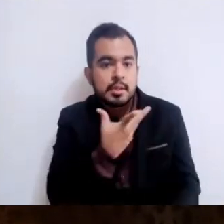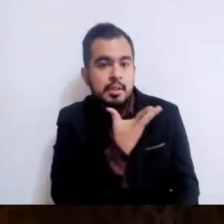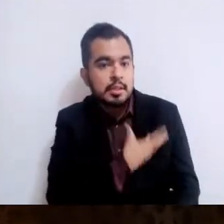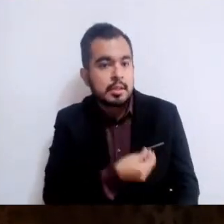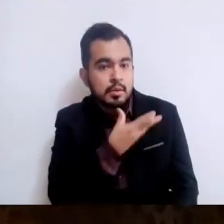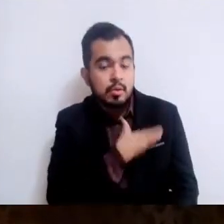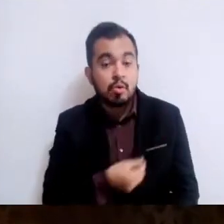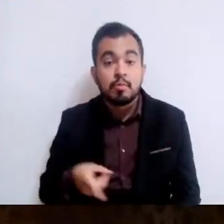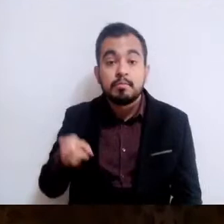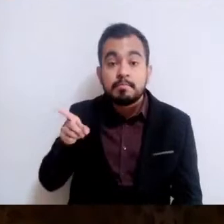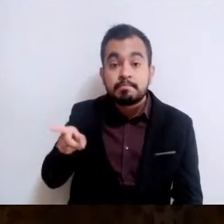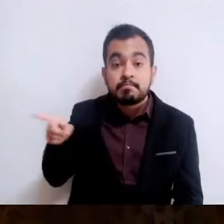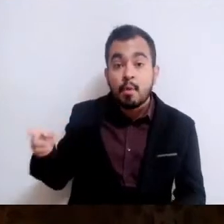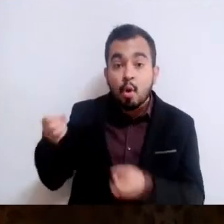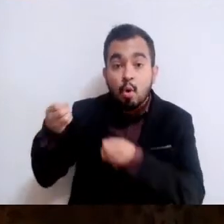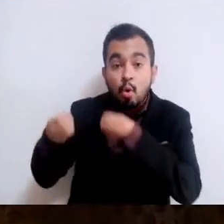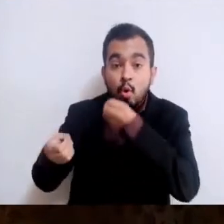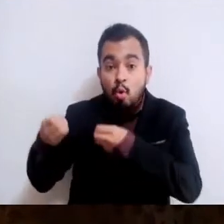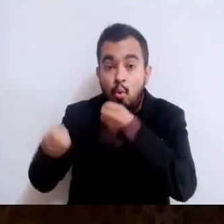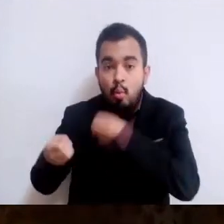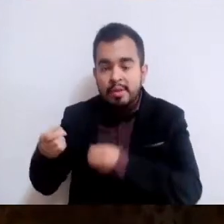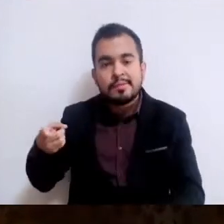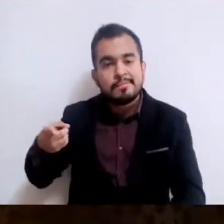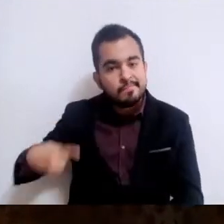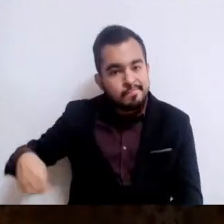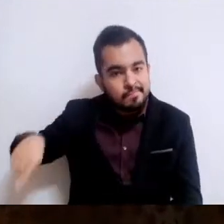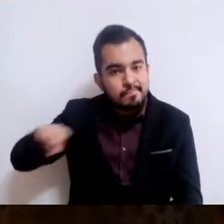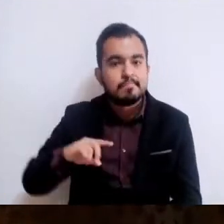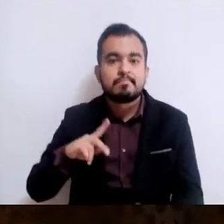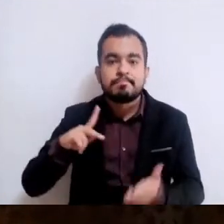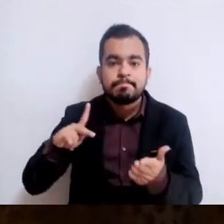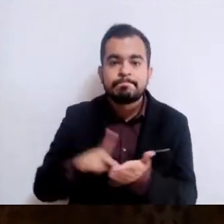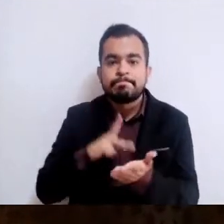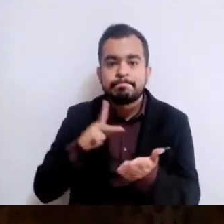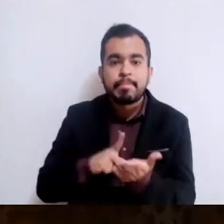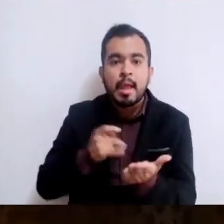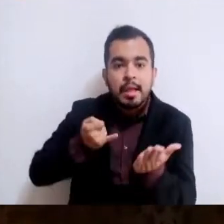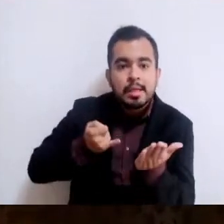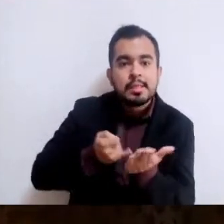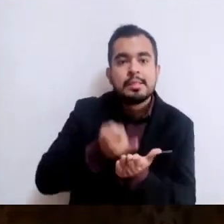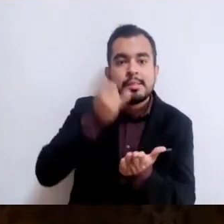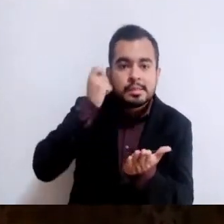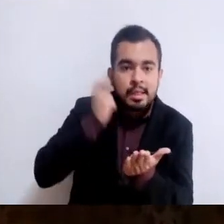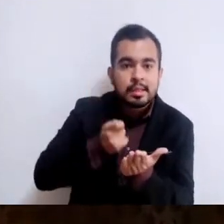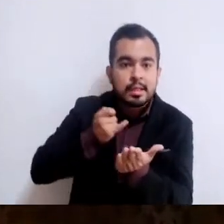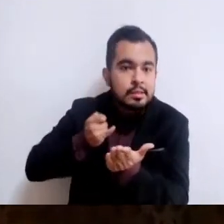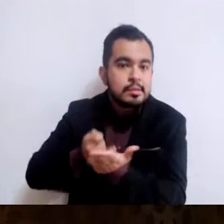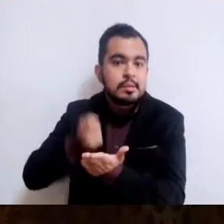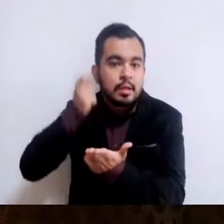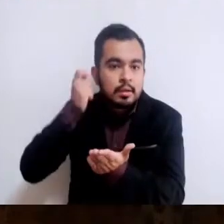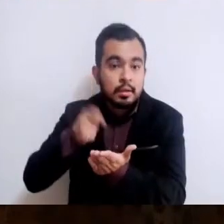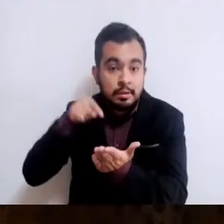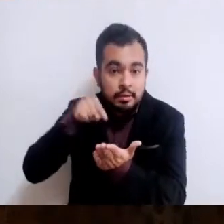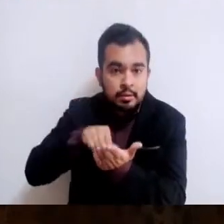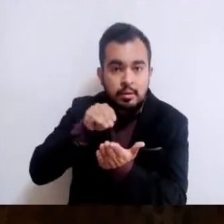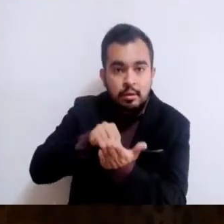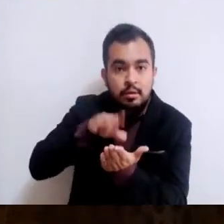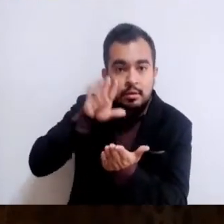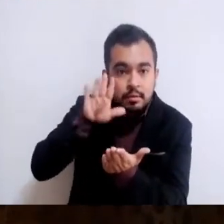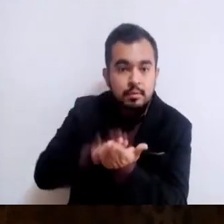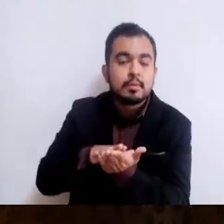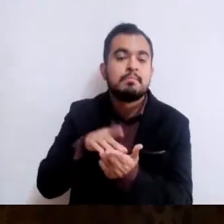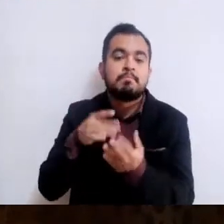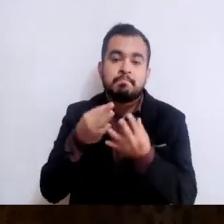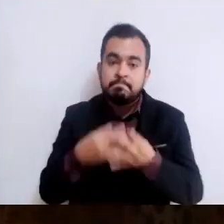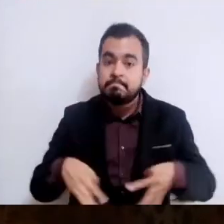jueces se han encargado de recalcar en numerosas sentencias la importancia de la comunicación diaria entre